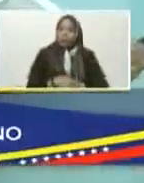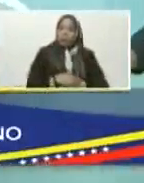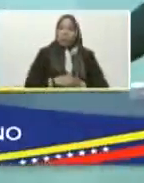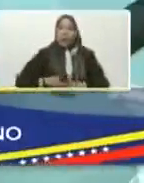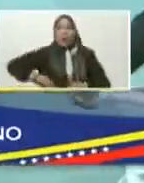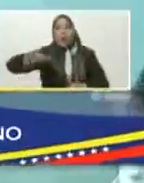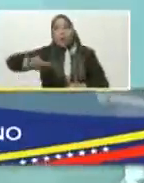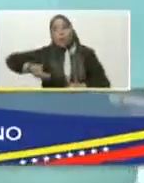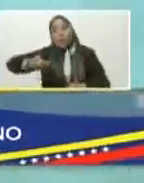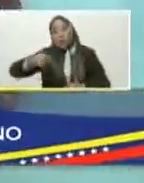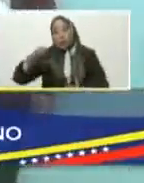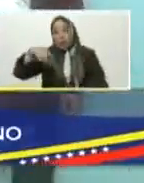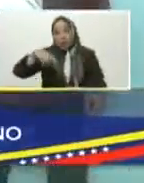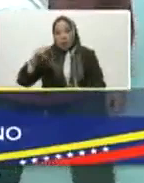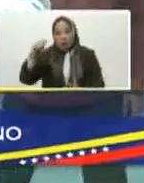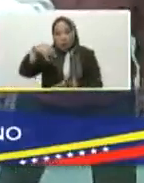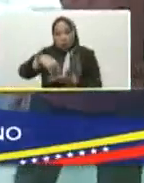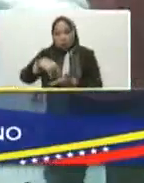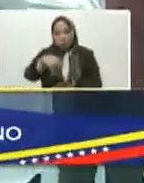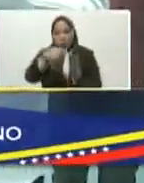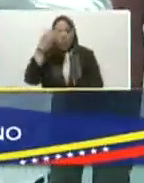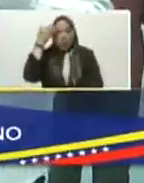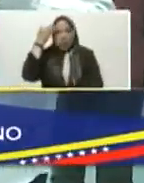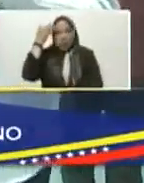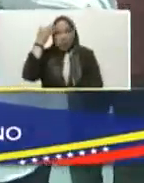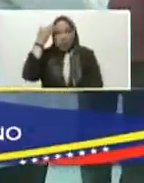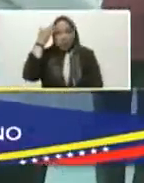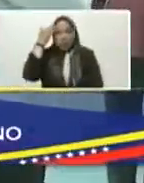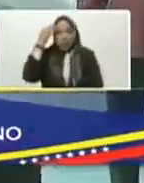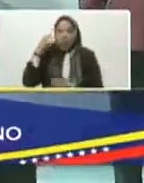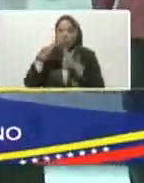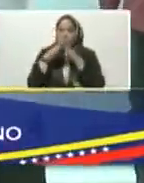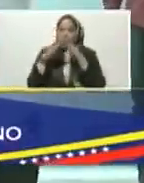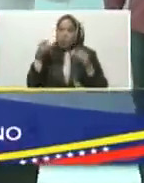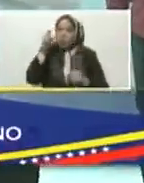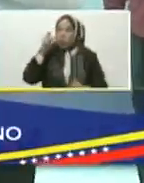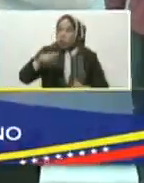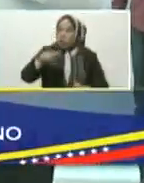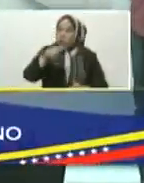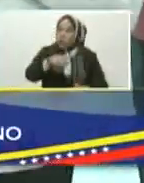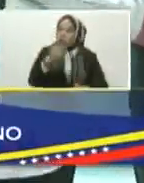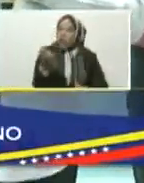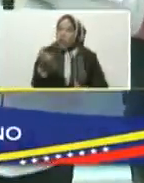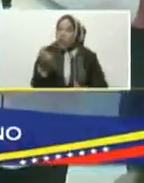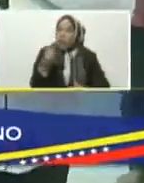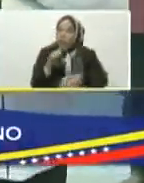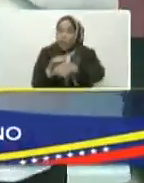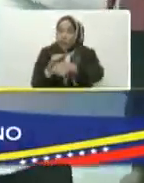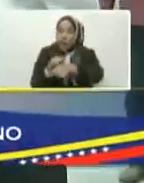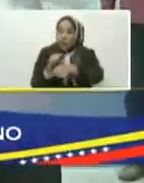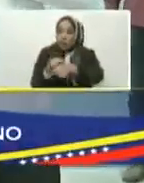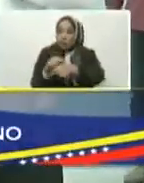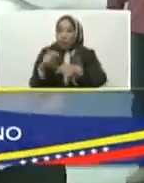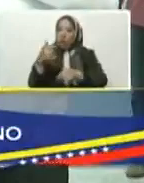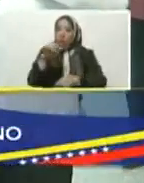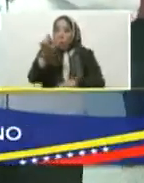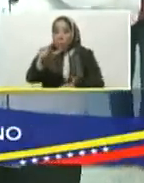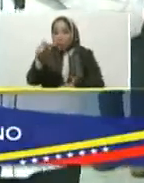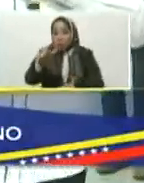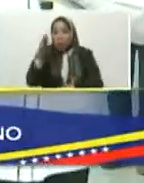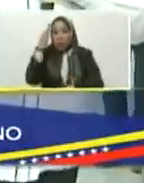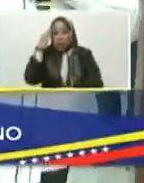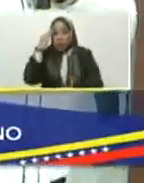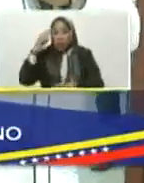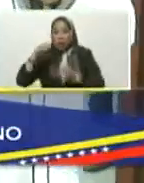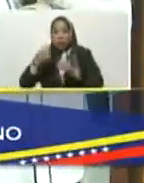importante del Estado Carabobo. Lo que usted decía, presidente, todo el personal médico, los enfermeros, los camilleros de este